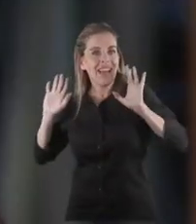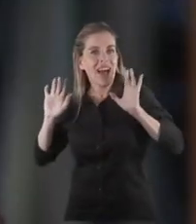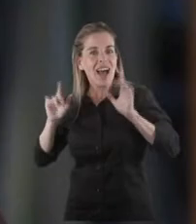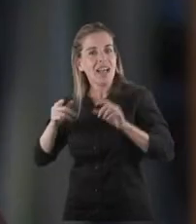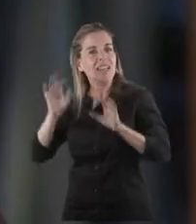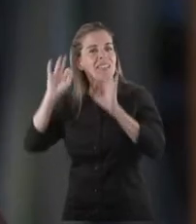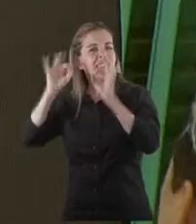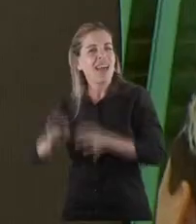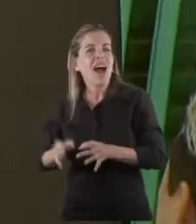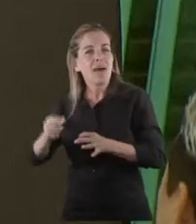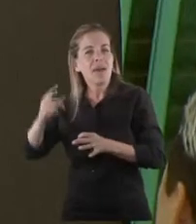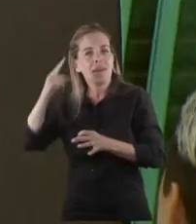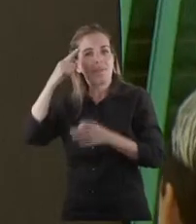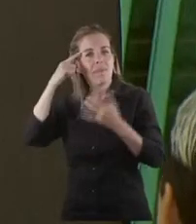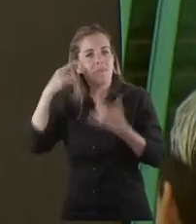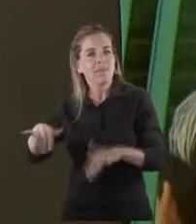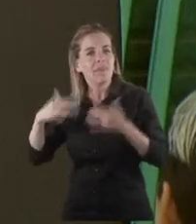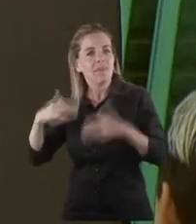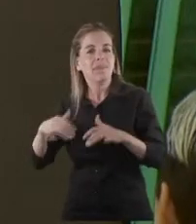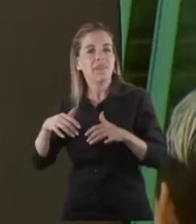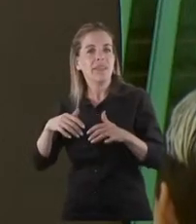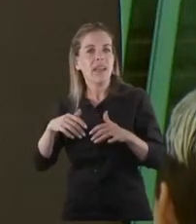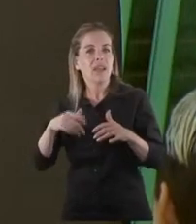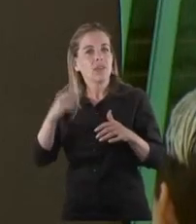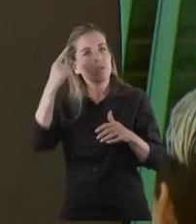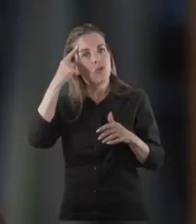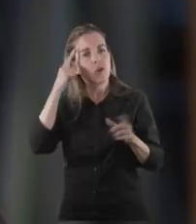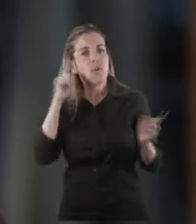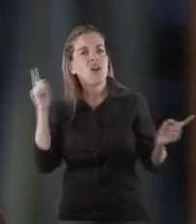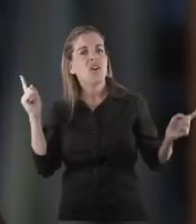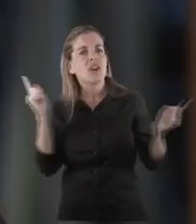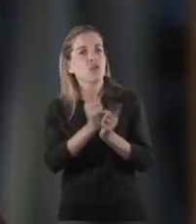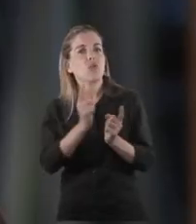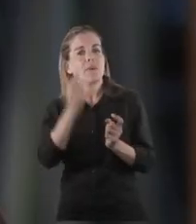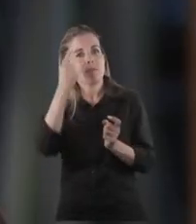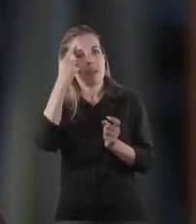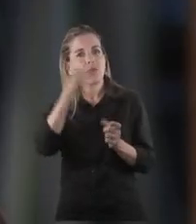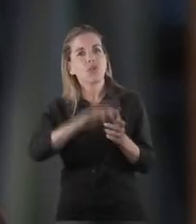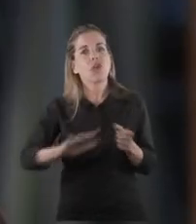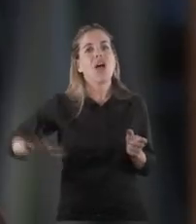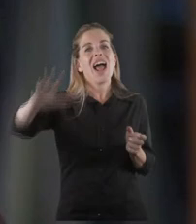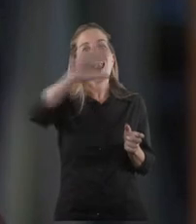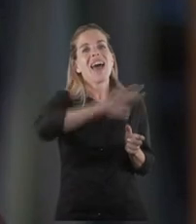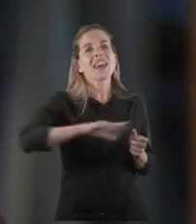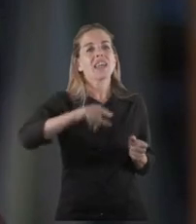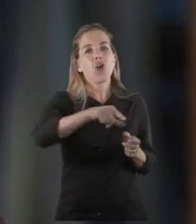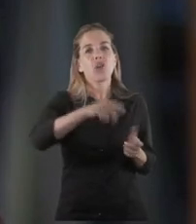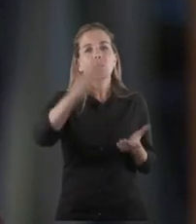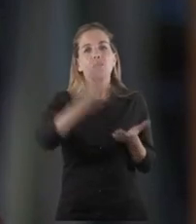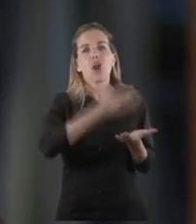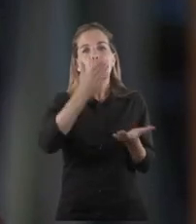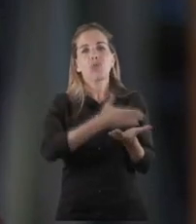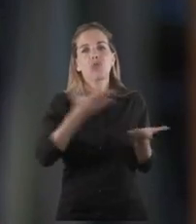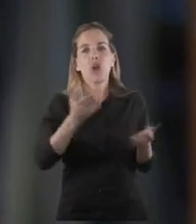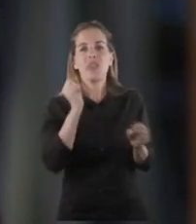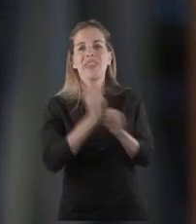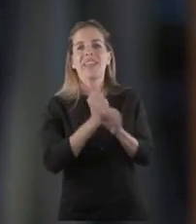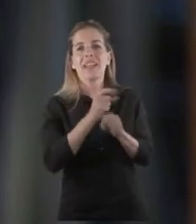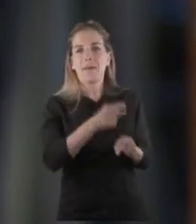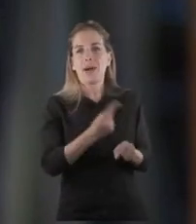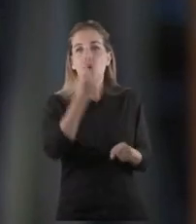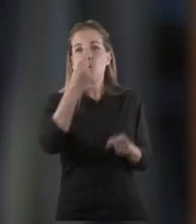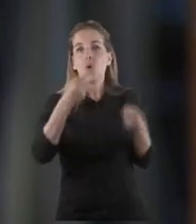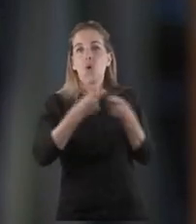sintetizo en toda la masa productiva que tenemos en esta región. Porque de una empresa